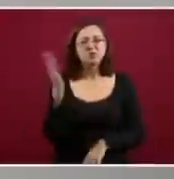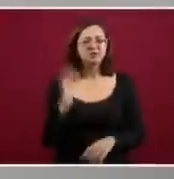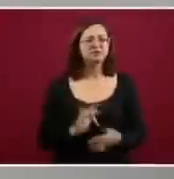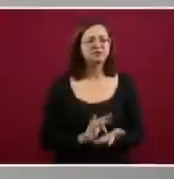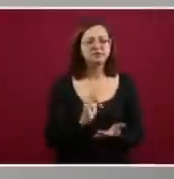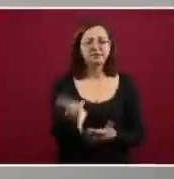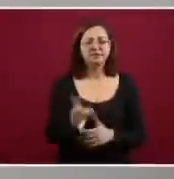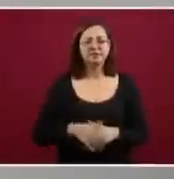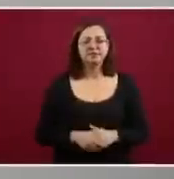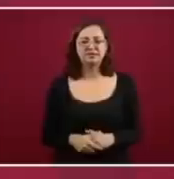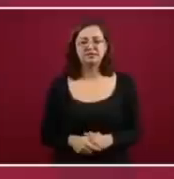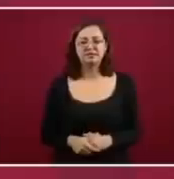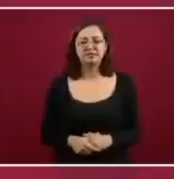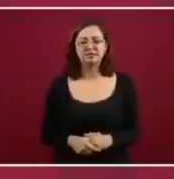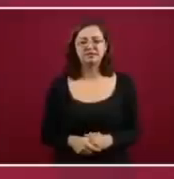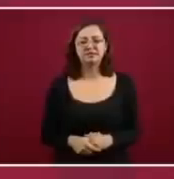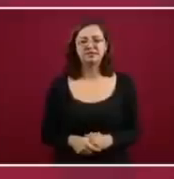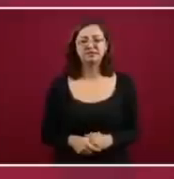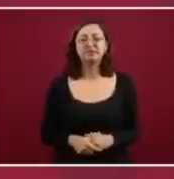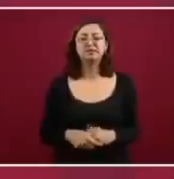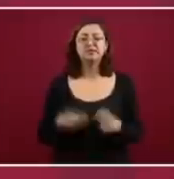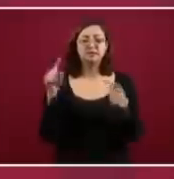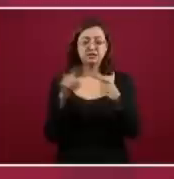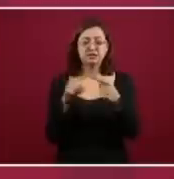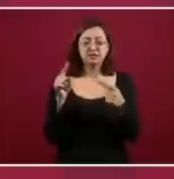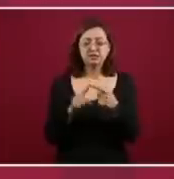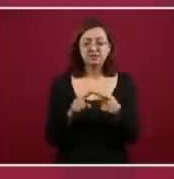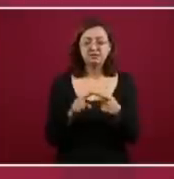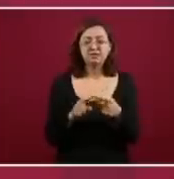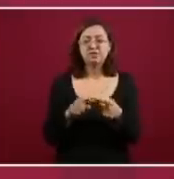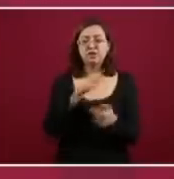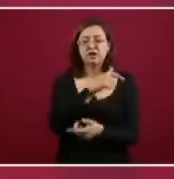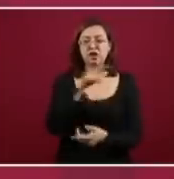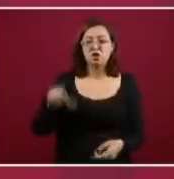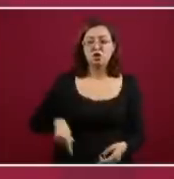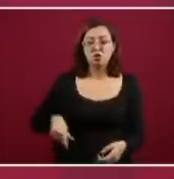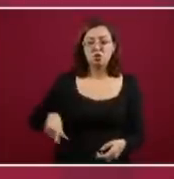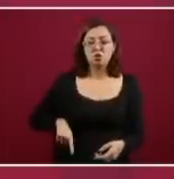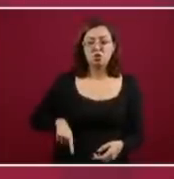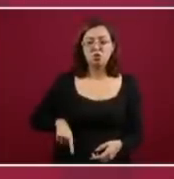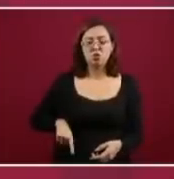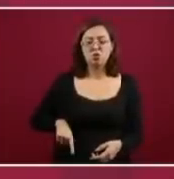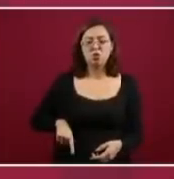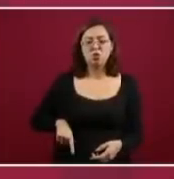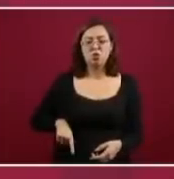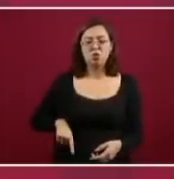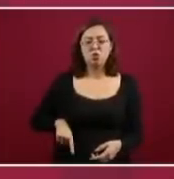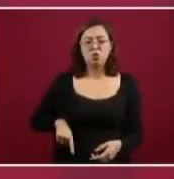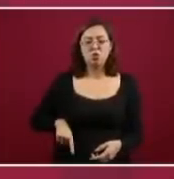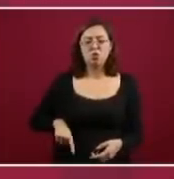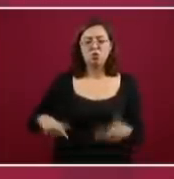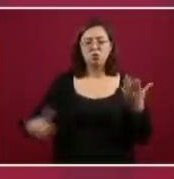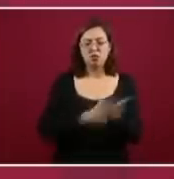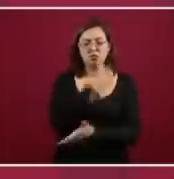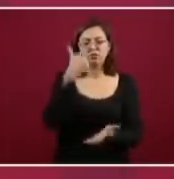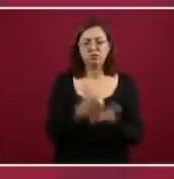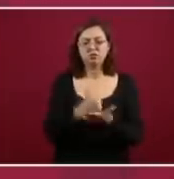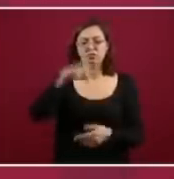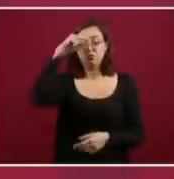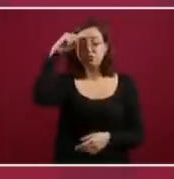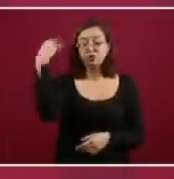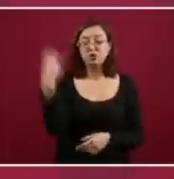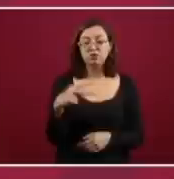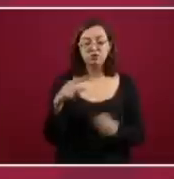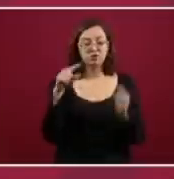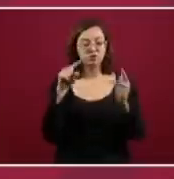del la primera compañera pues tiene que ver con el gobierno este de la ciudad en los